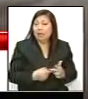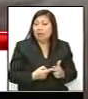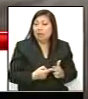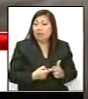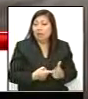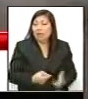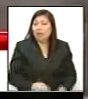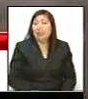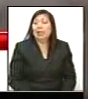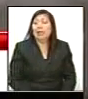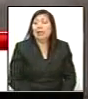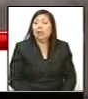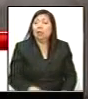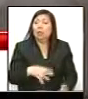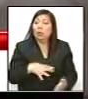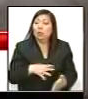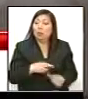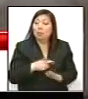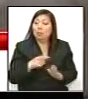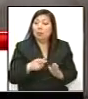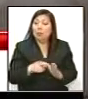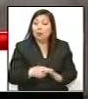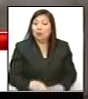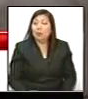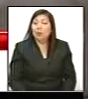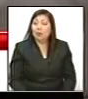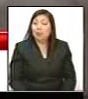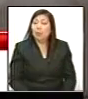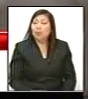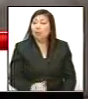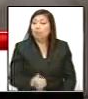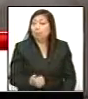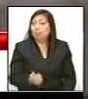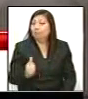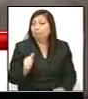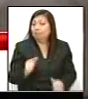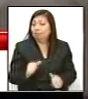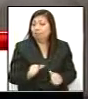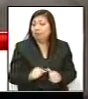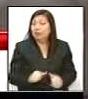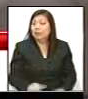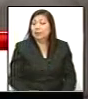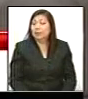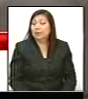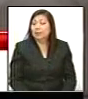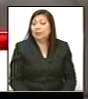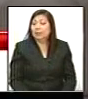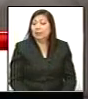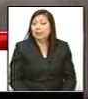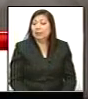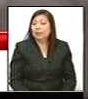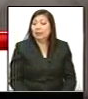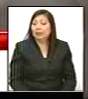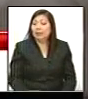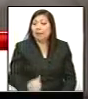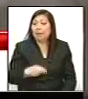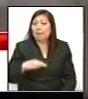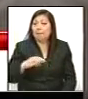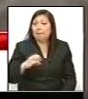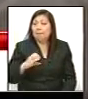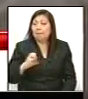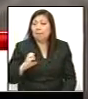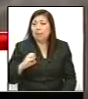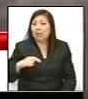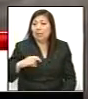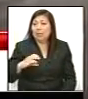alguna manera los estudios y el proyecto, y de otro arquitecto que hay que reconocer que se llamó Ernesto Aramburú Menchaca.